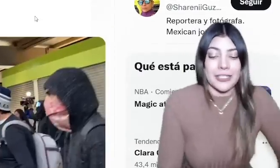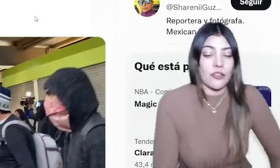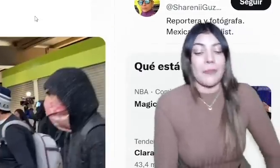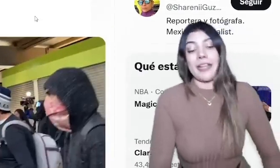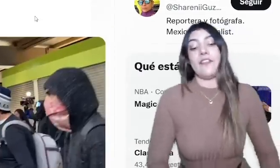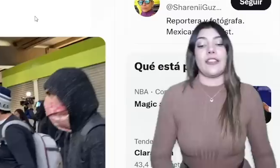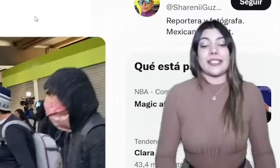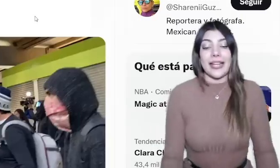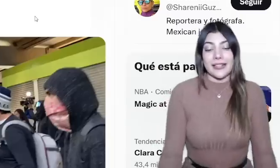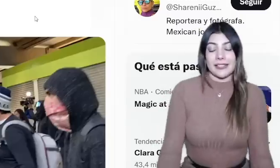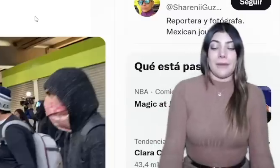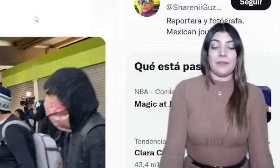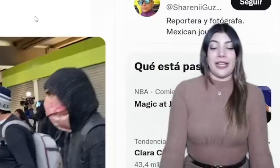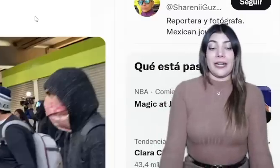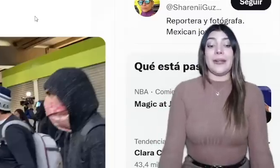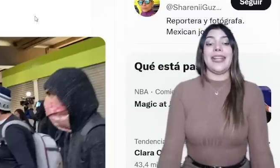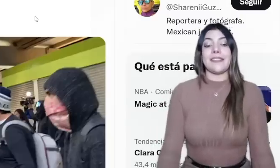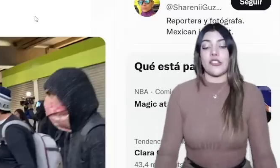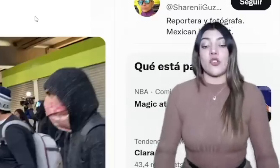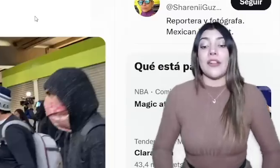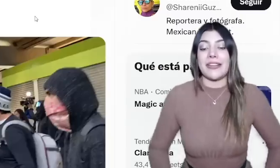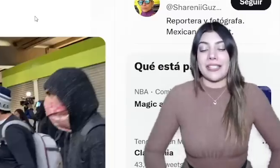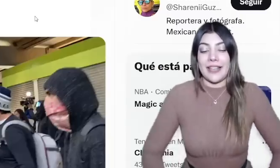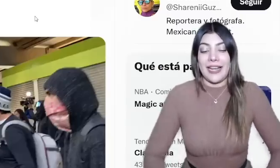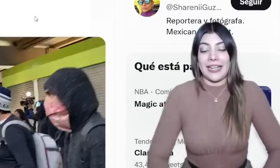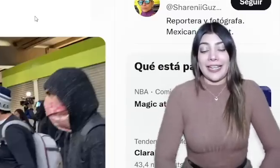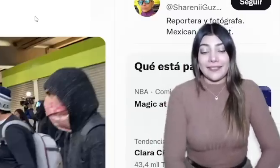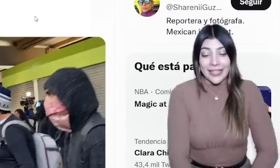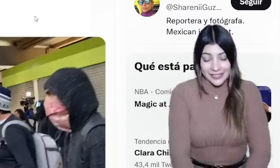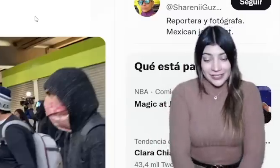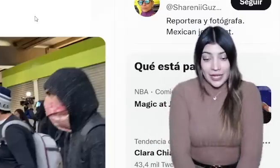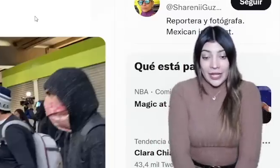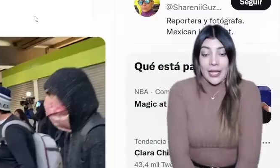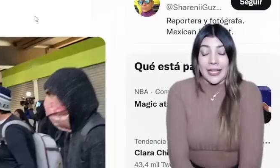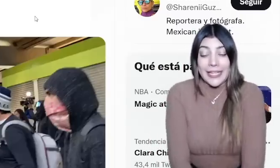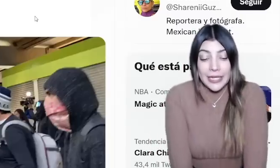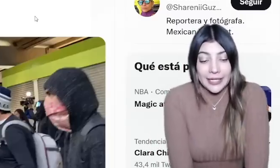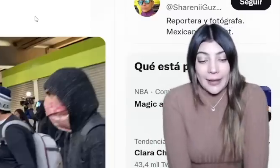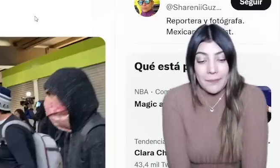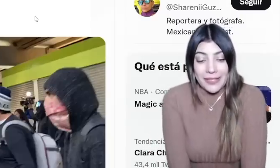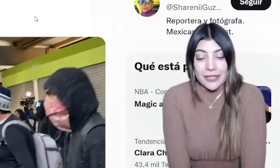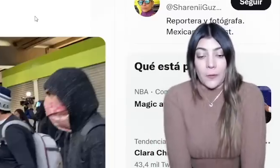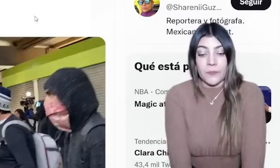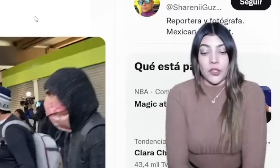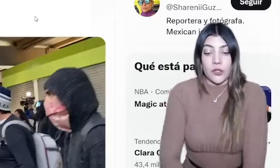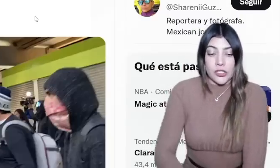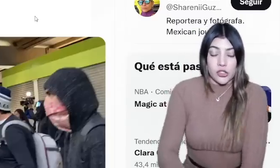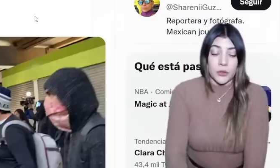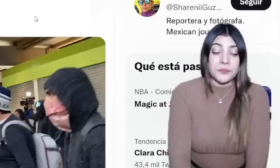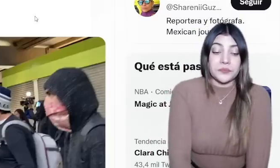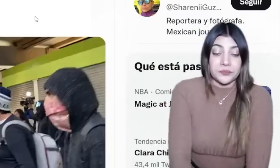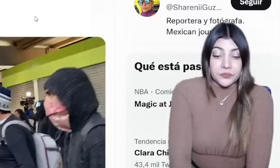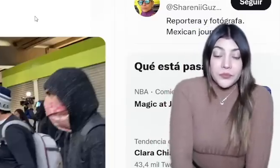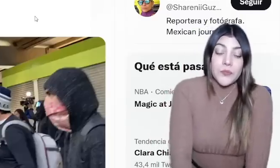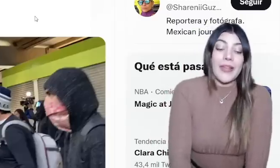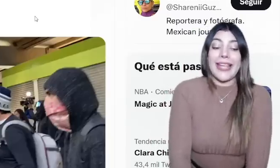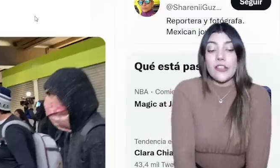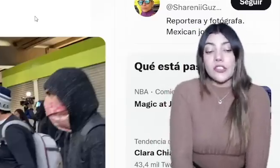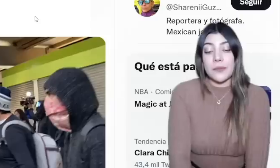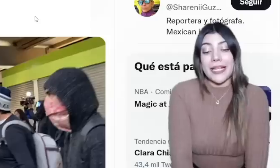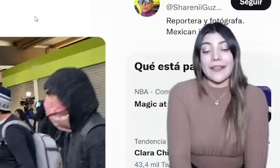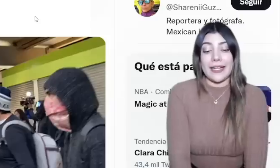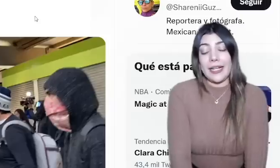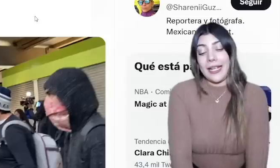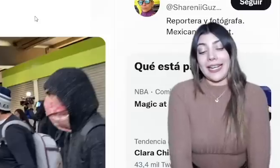están comenzando a manifestarse en la estación Universidad en la línea 3. ¿Y qué pasa con todo esto?